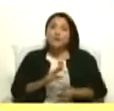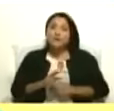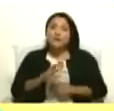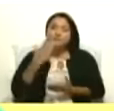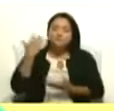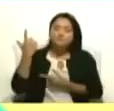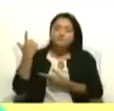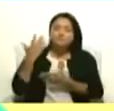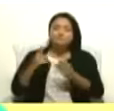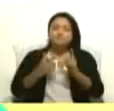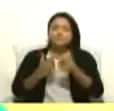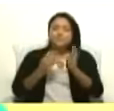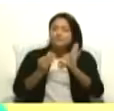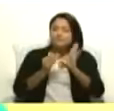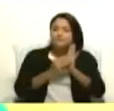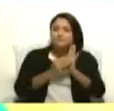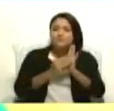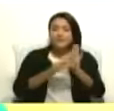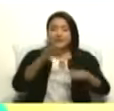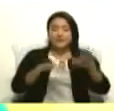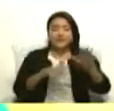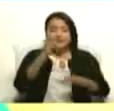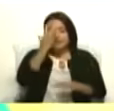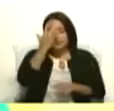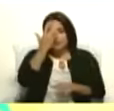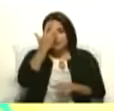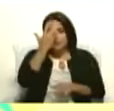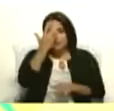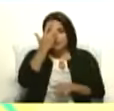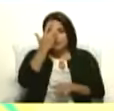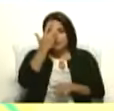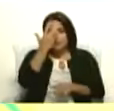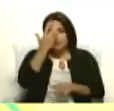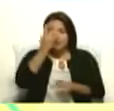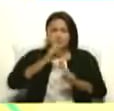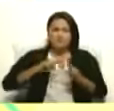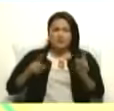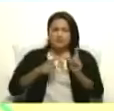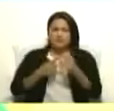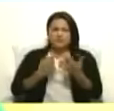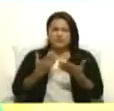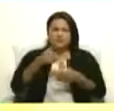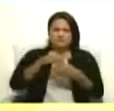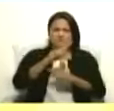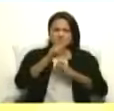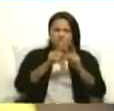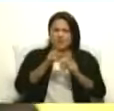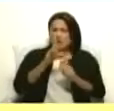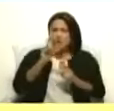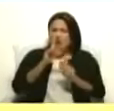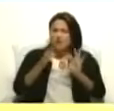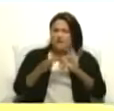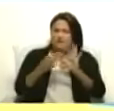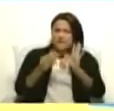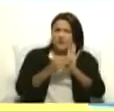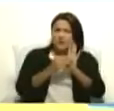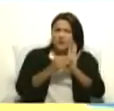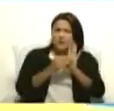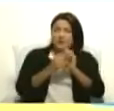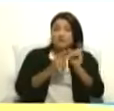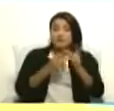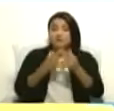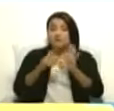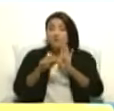Constitución la enmienda del 15 de febrero si no es vinculante y por qué está el artículo 70